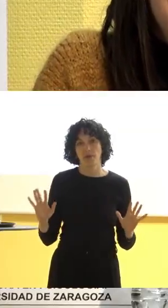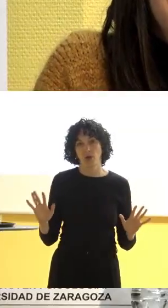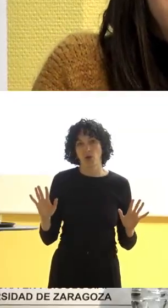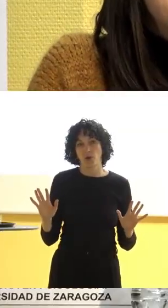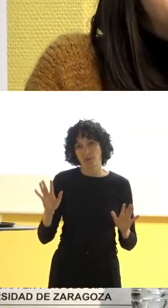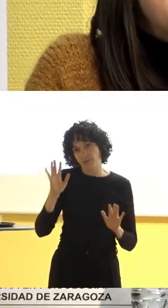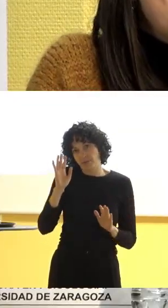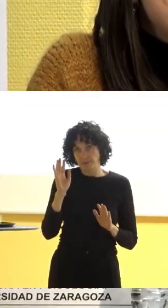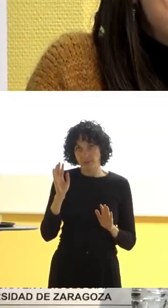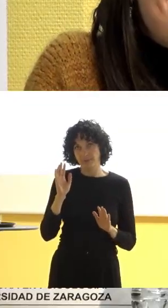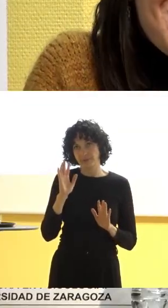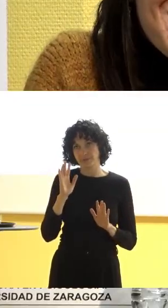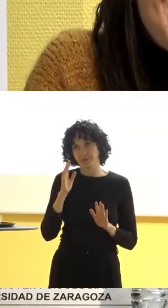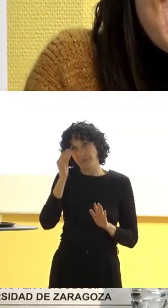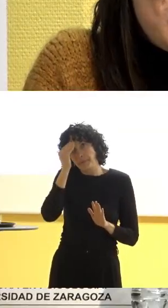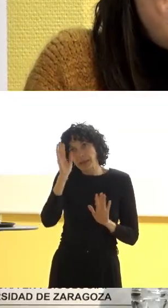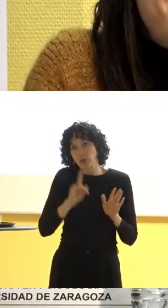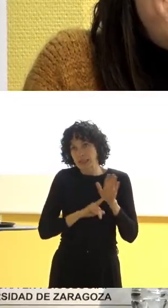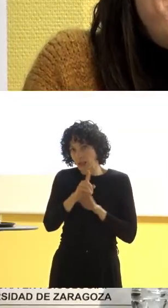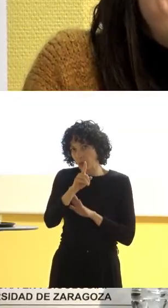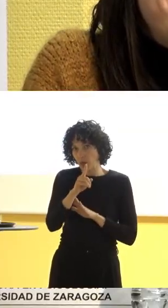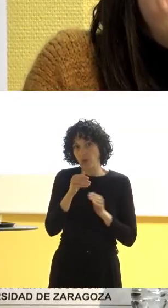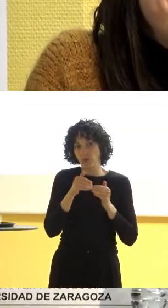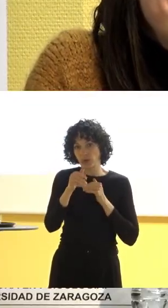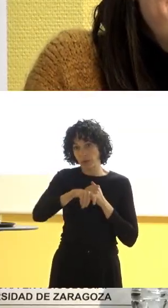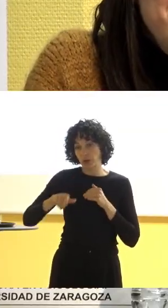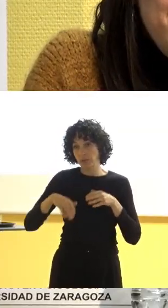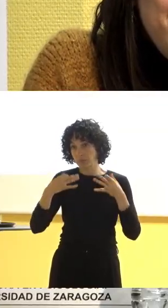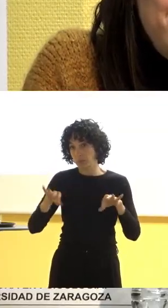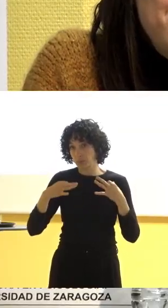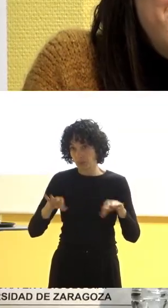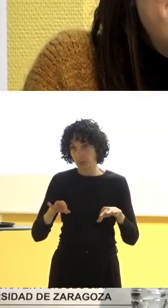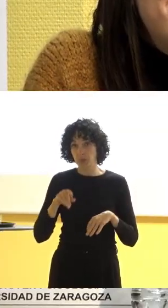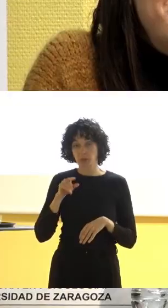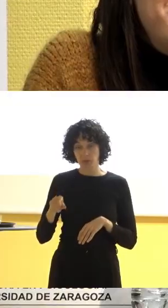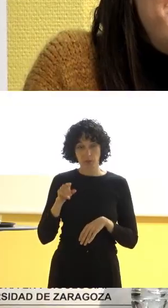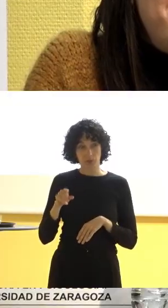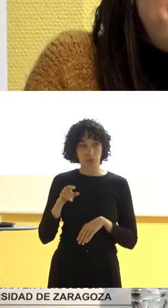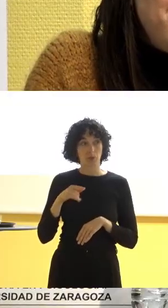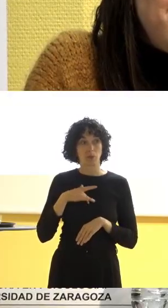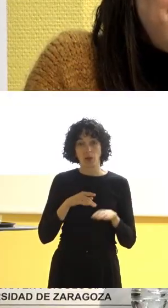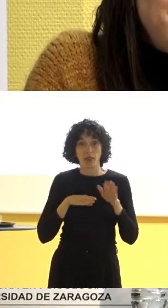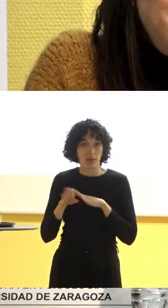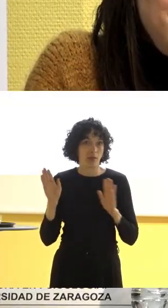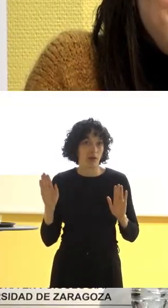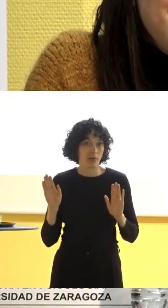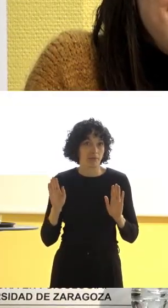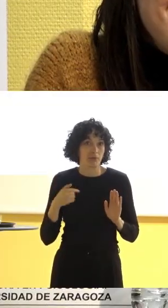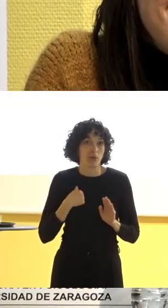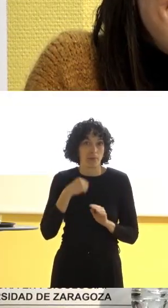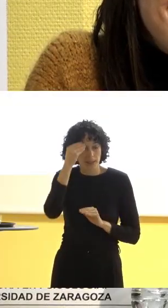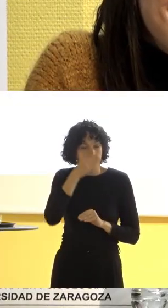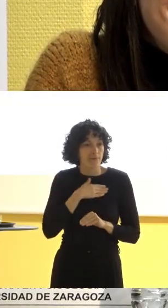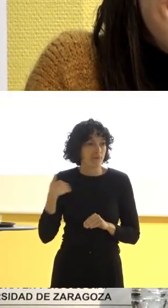está en desarrollo y que dentro de poco las personas de a pie podremos acceder. Yo quiero pensar en eso, yo soy